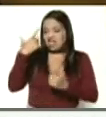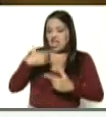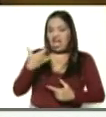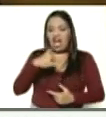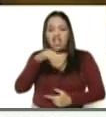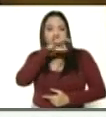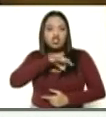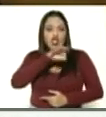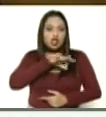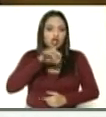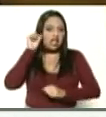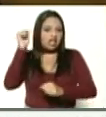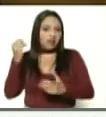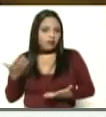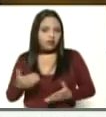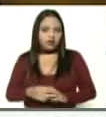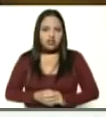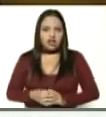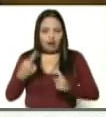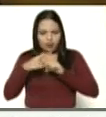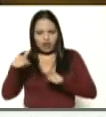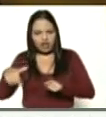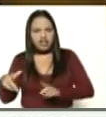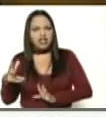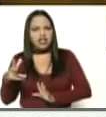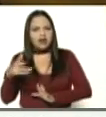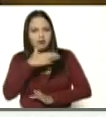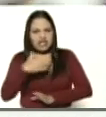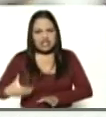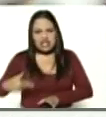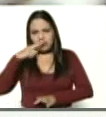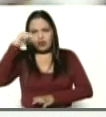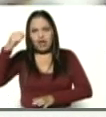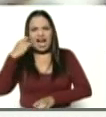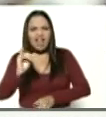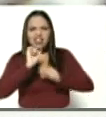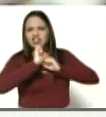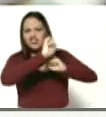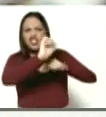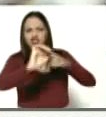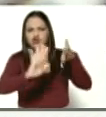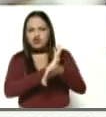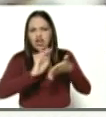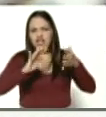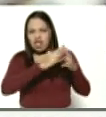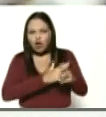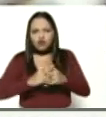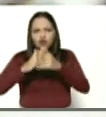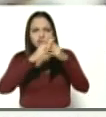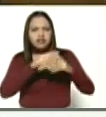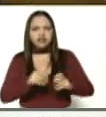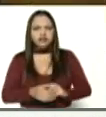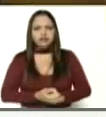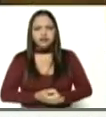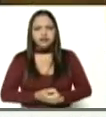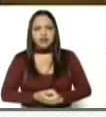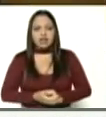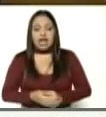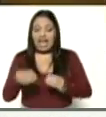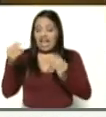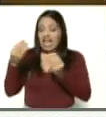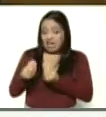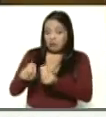al imperio más voraz hoy de Latinoamérica, los Estados Unidos. Hablan cuantas cosas se les